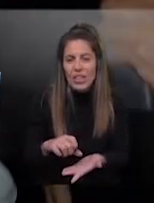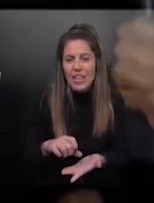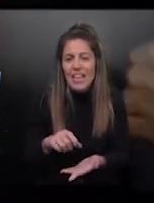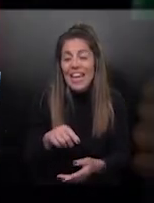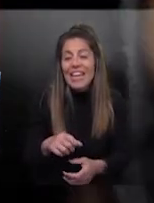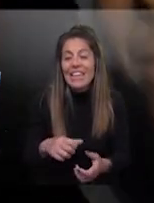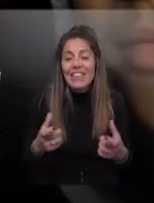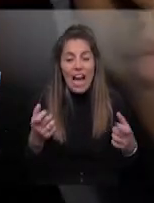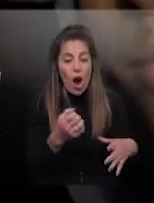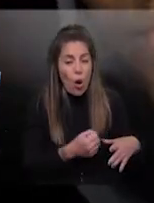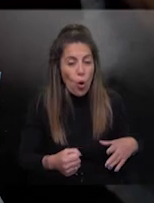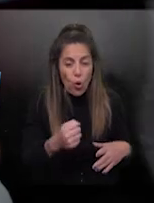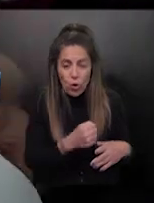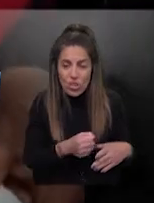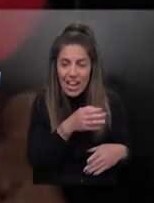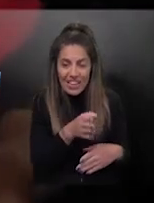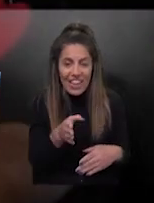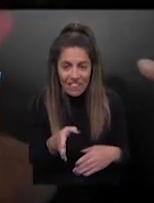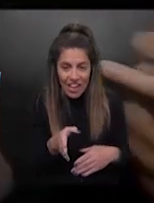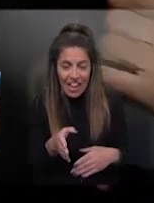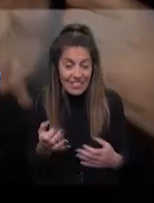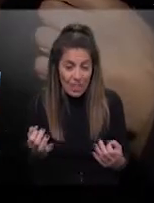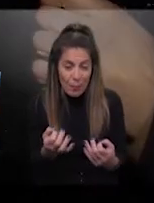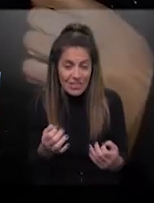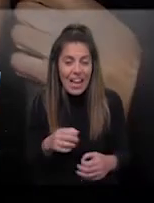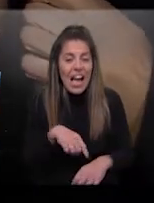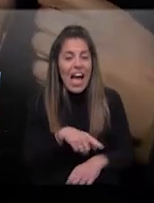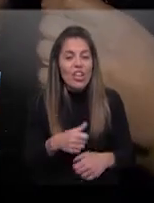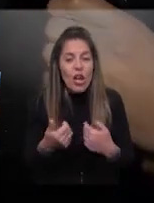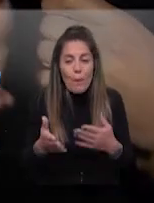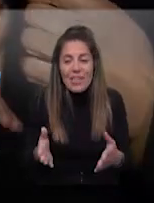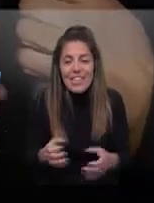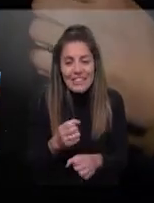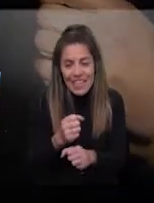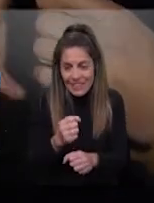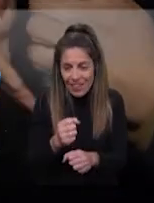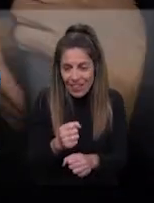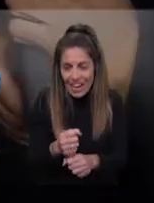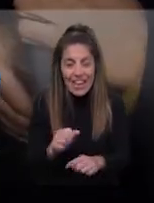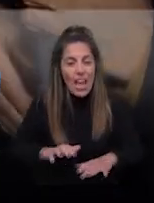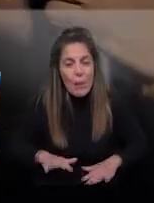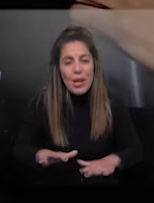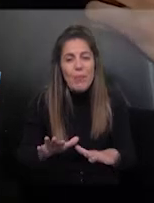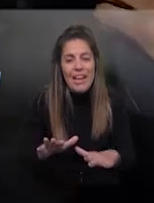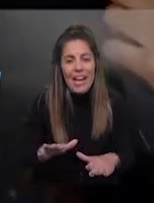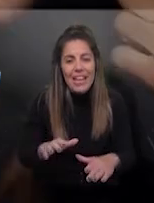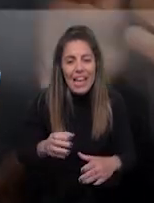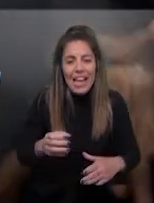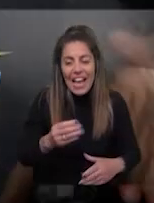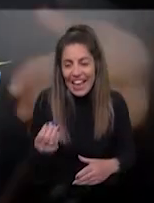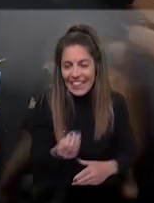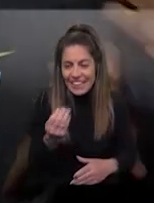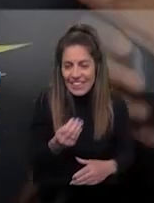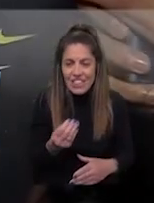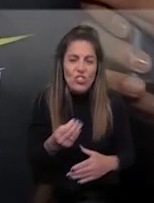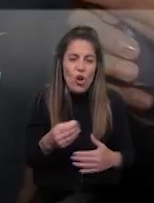Esta olla, que es una olla móvil, que tiene esa particularidad, ¿no? ¿A qué hora arrancás a trabajar y a preparar el guiso, arroz con leche, que